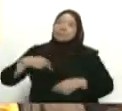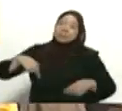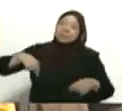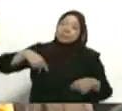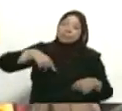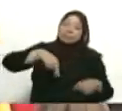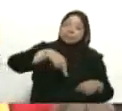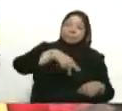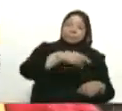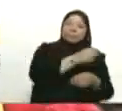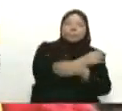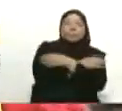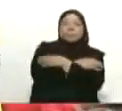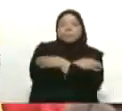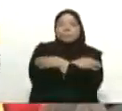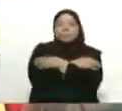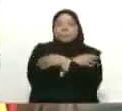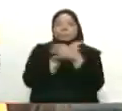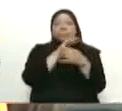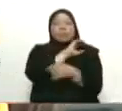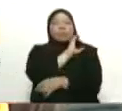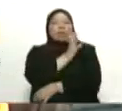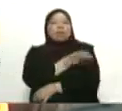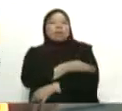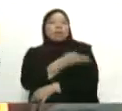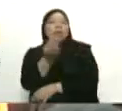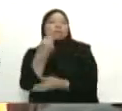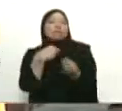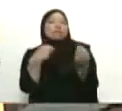sé cómo que uno le pusieron una batería